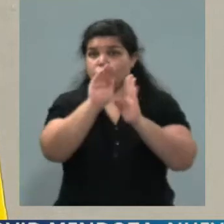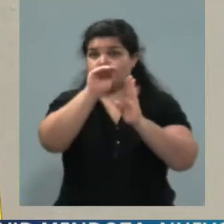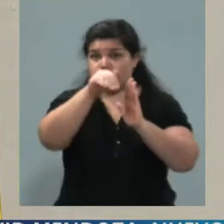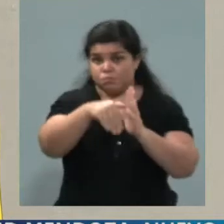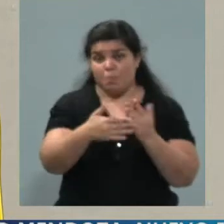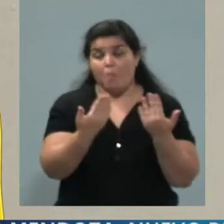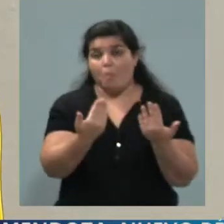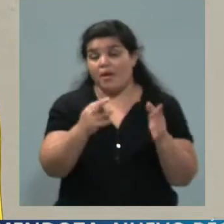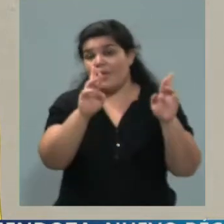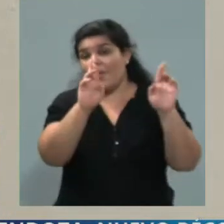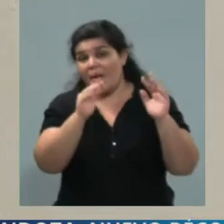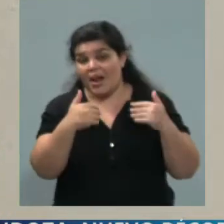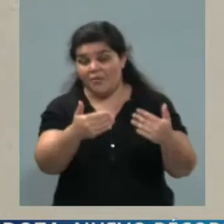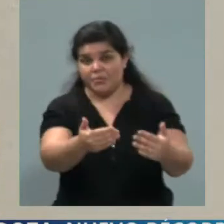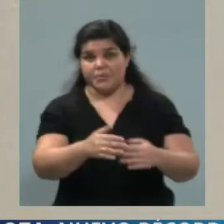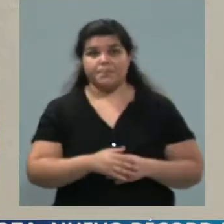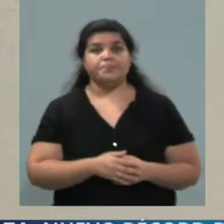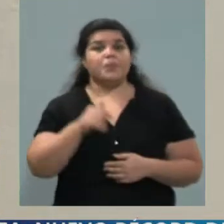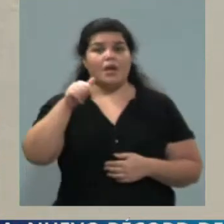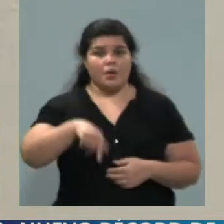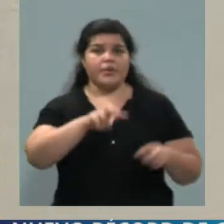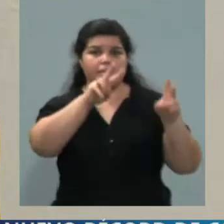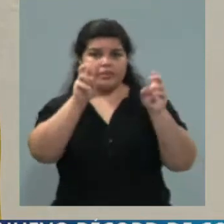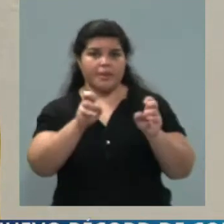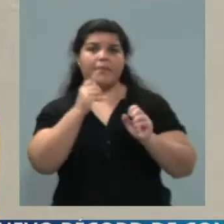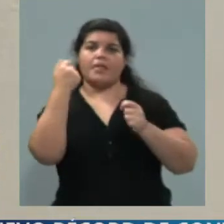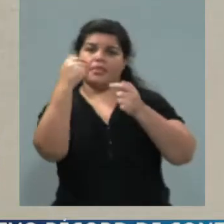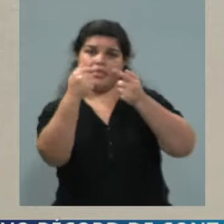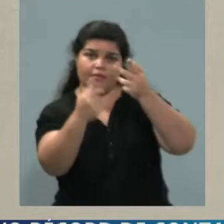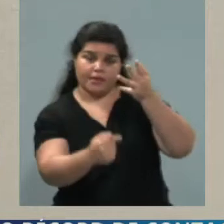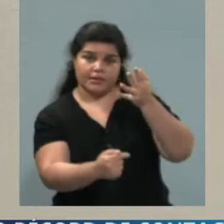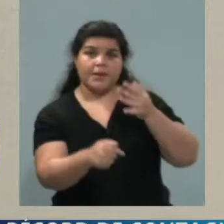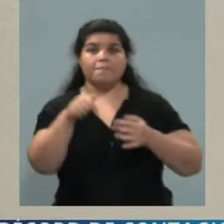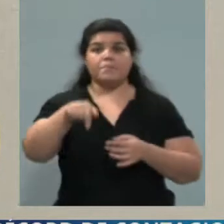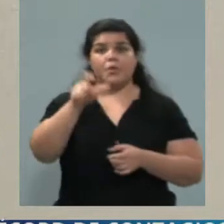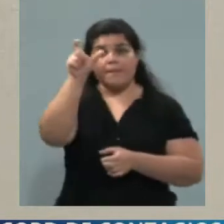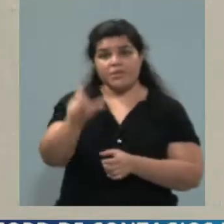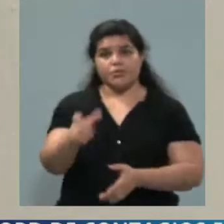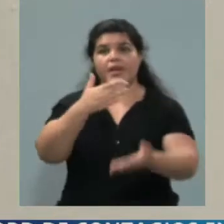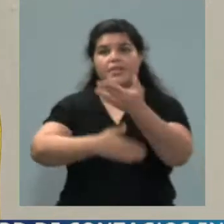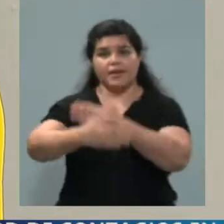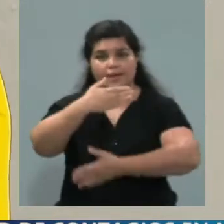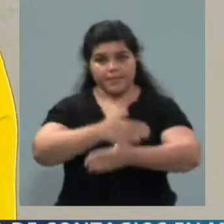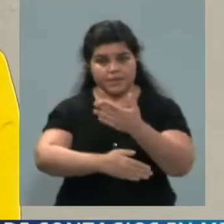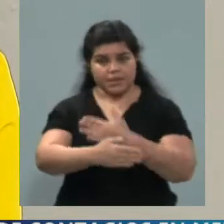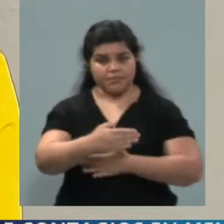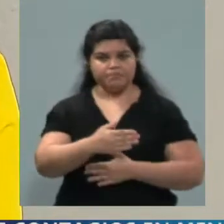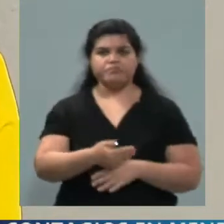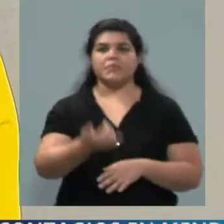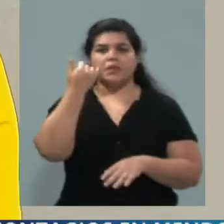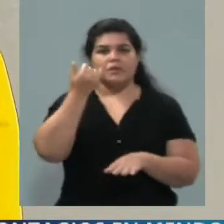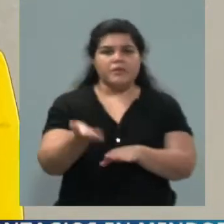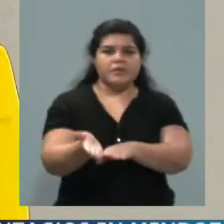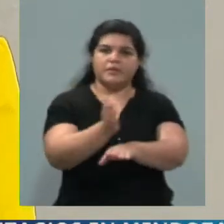Bueno, habíamos anticipado que íbamos a hablar de distintos temas y ahora nos toca hablar de las personas con discapacidad. Se viene reclamando incluso a